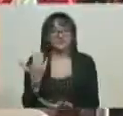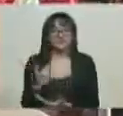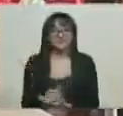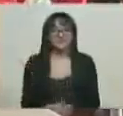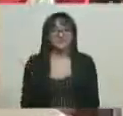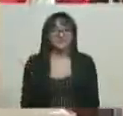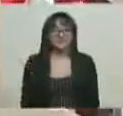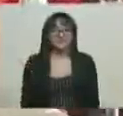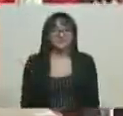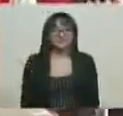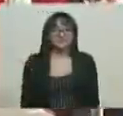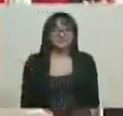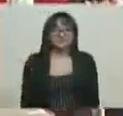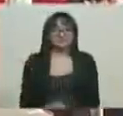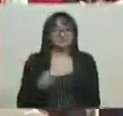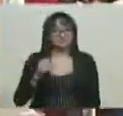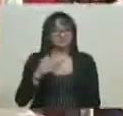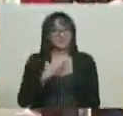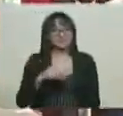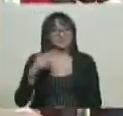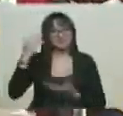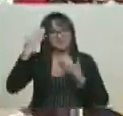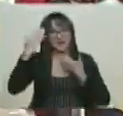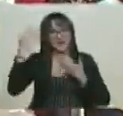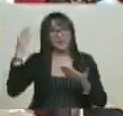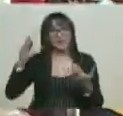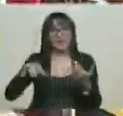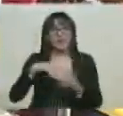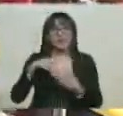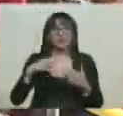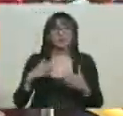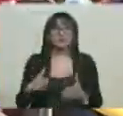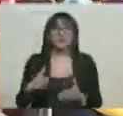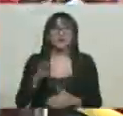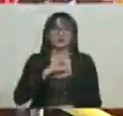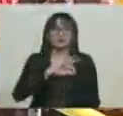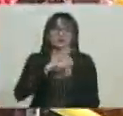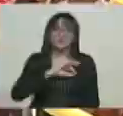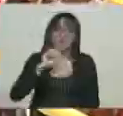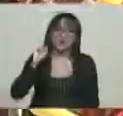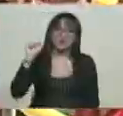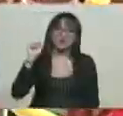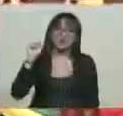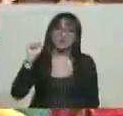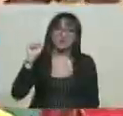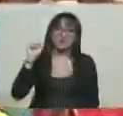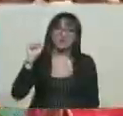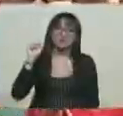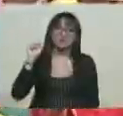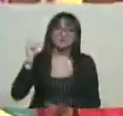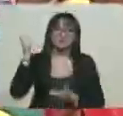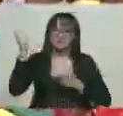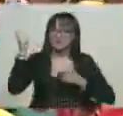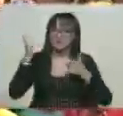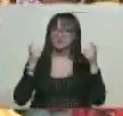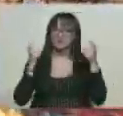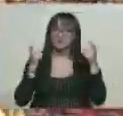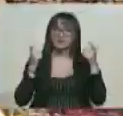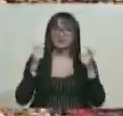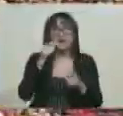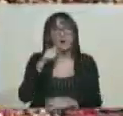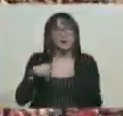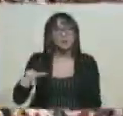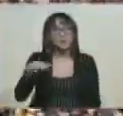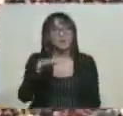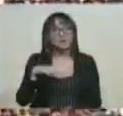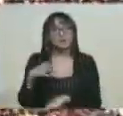Sí, presidente, un saludo revolucionario, socialista, profundamente chavista al pueblo